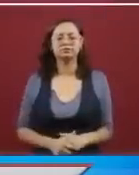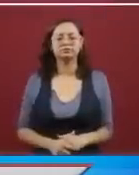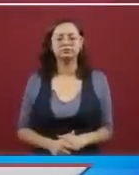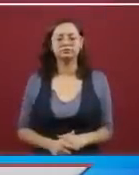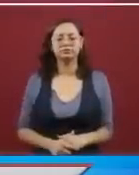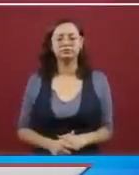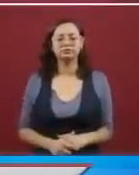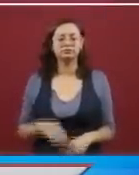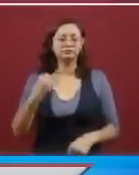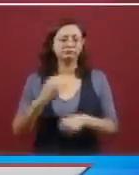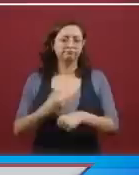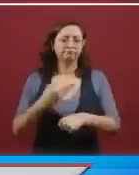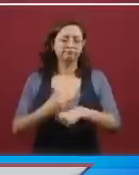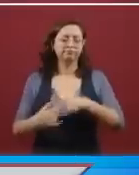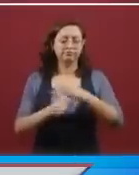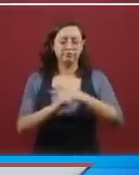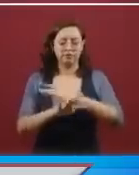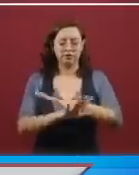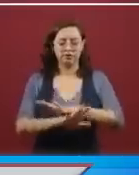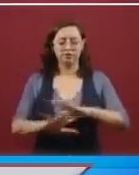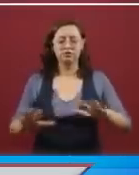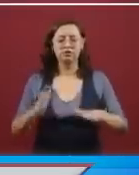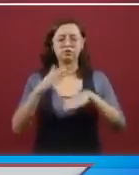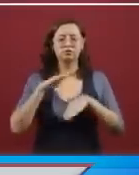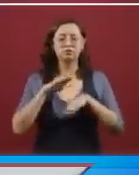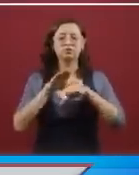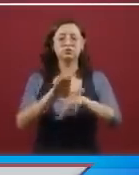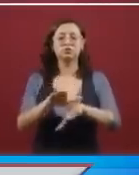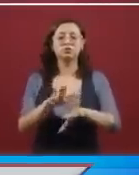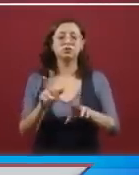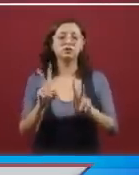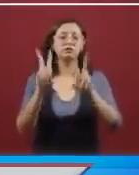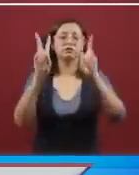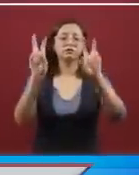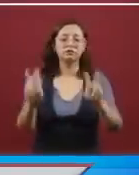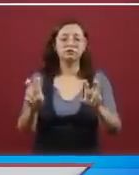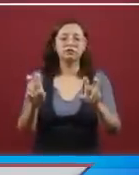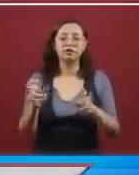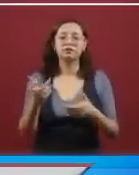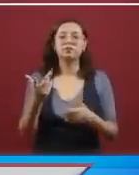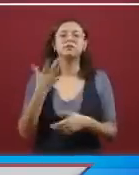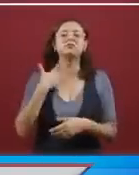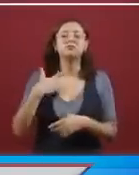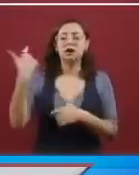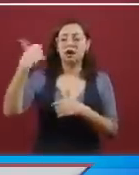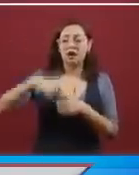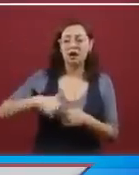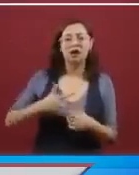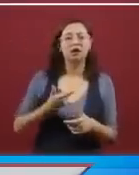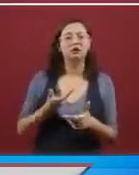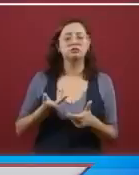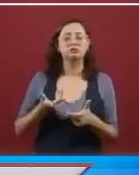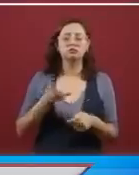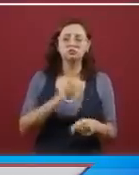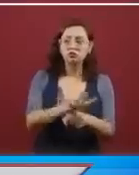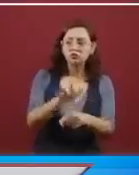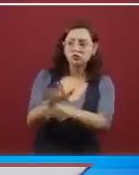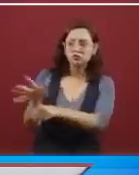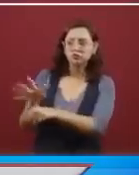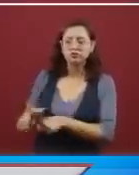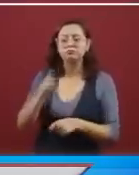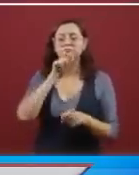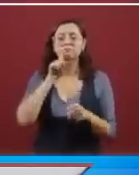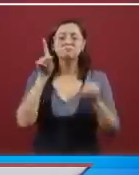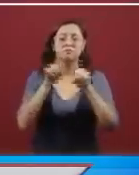Romero Oropeza, director de Pemex, informó durante abril que se roban en promedio 4.000 barriles diarios de gasolina. Se tiene abastecimiento óptimo